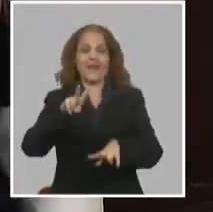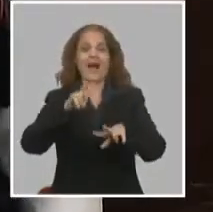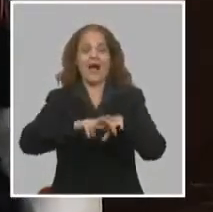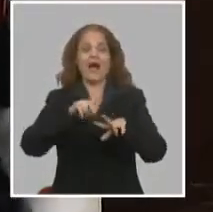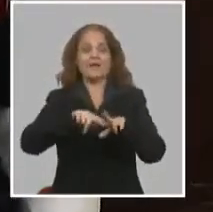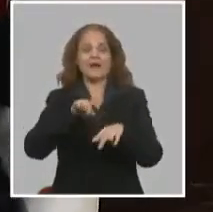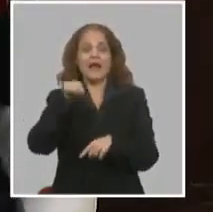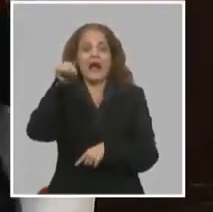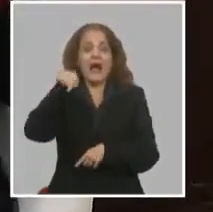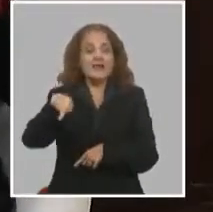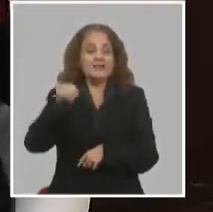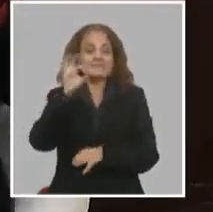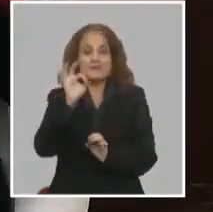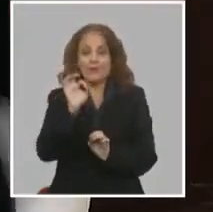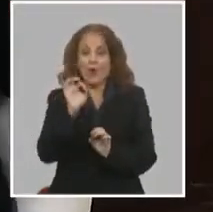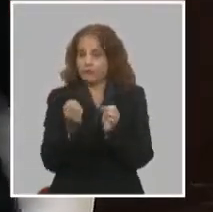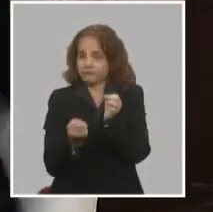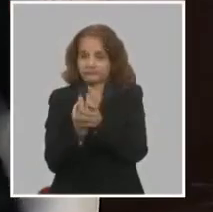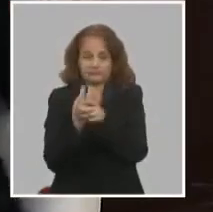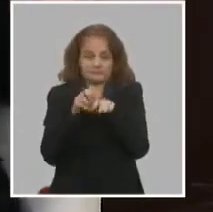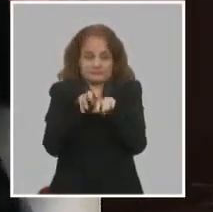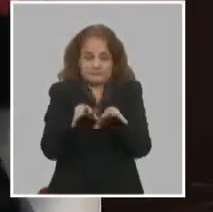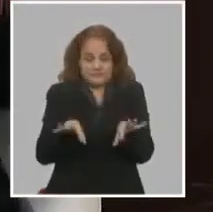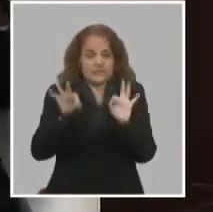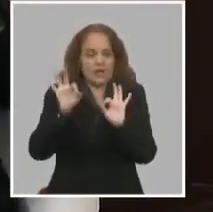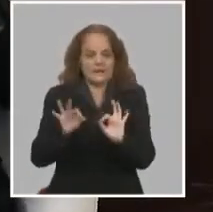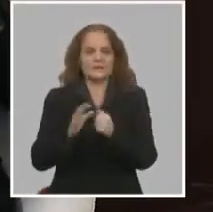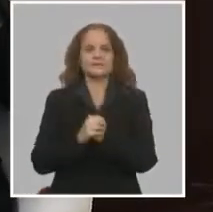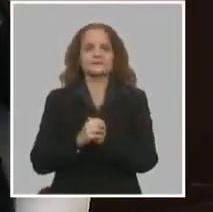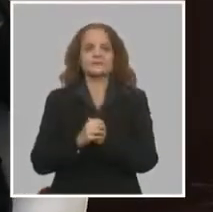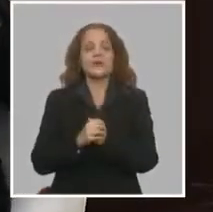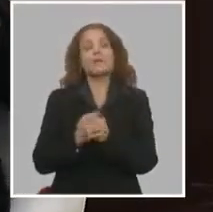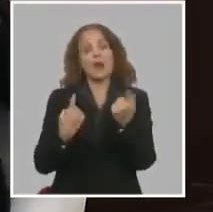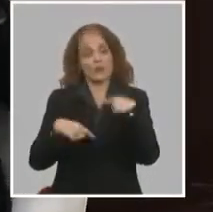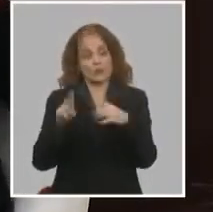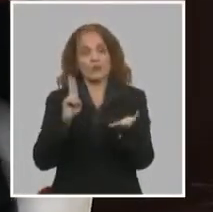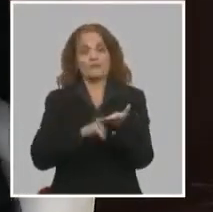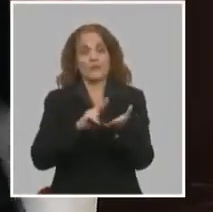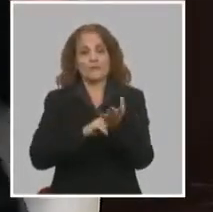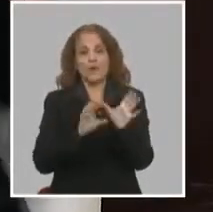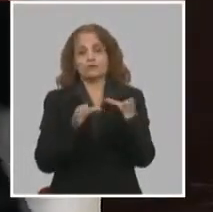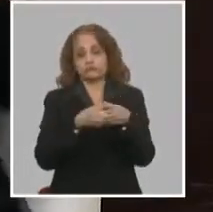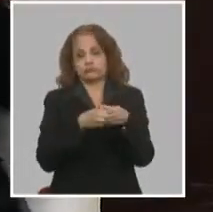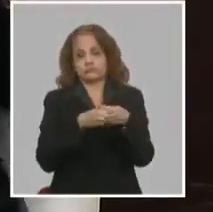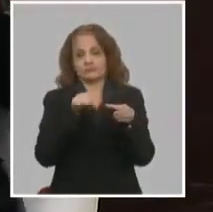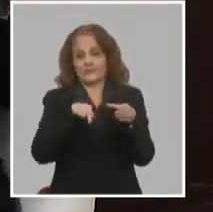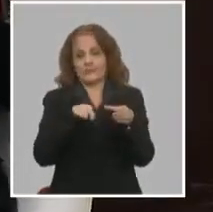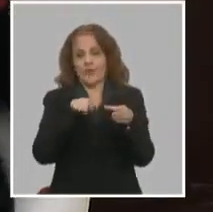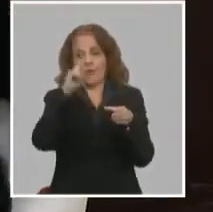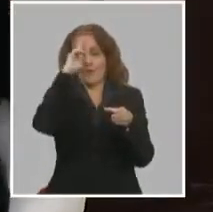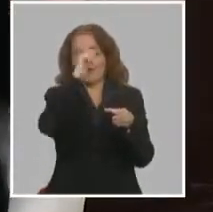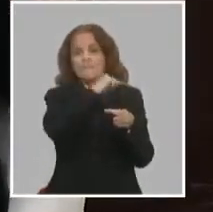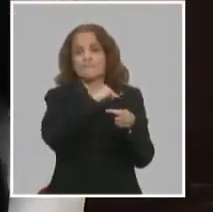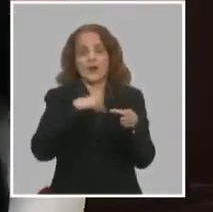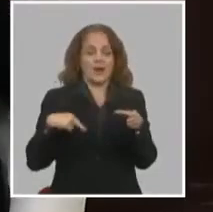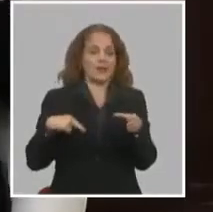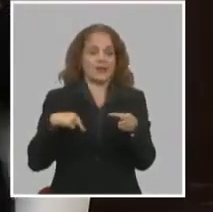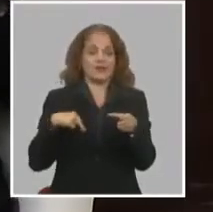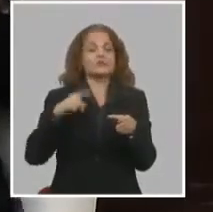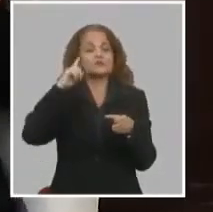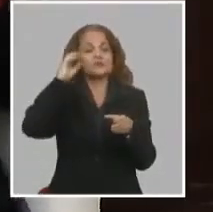que tiene la capital del país. Y es que los miembros del contingente Henry Reef no solo han sido